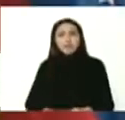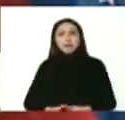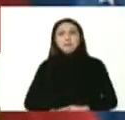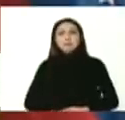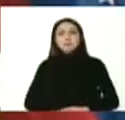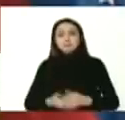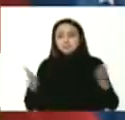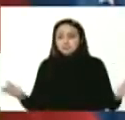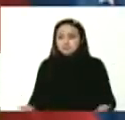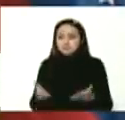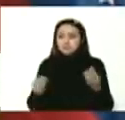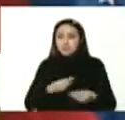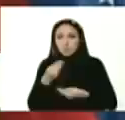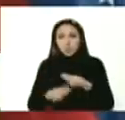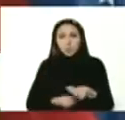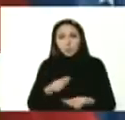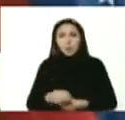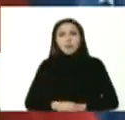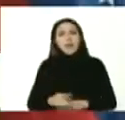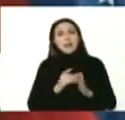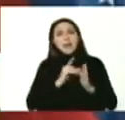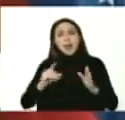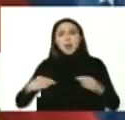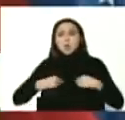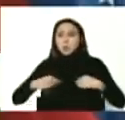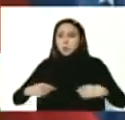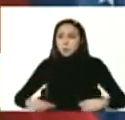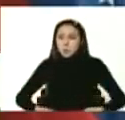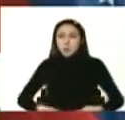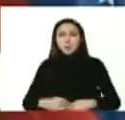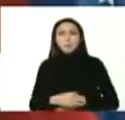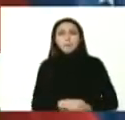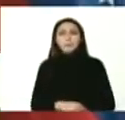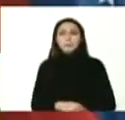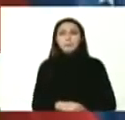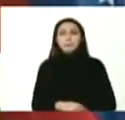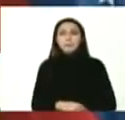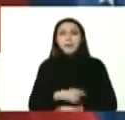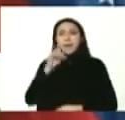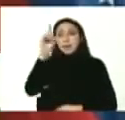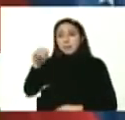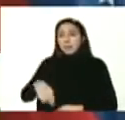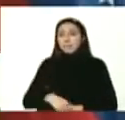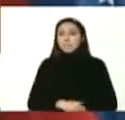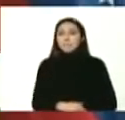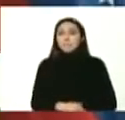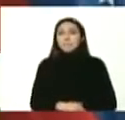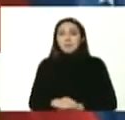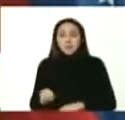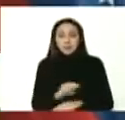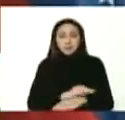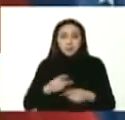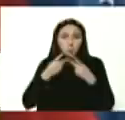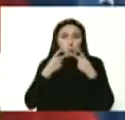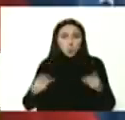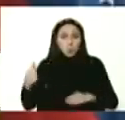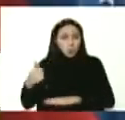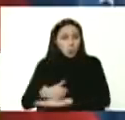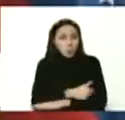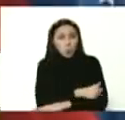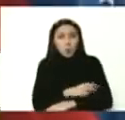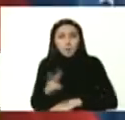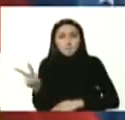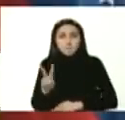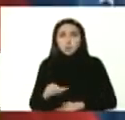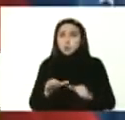siempre de la progresividad de los derechos humanos. Igualmente, el Ministerio Público y las autoridades venezolanas van